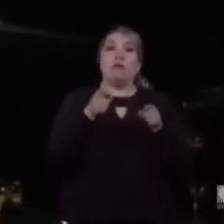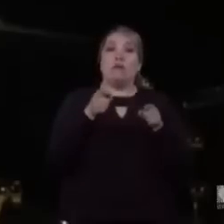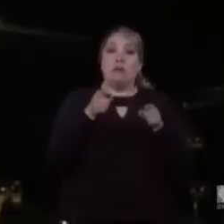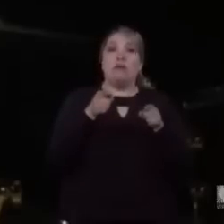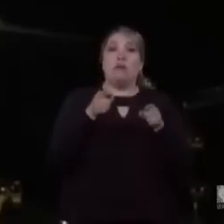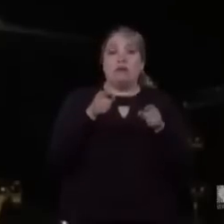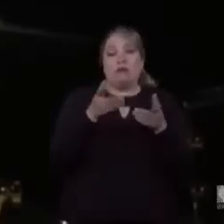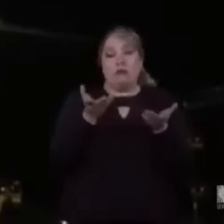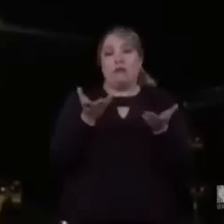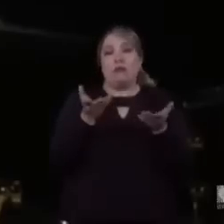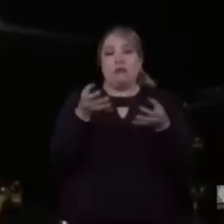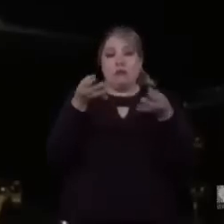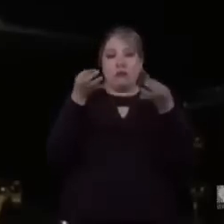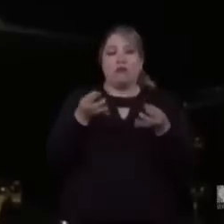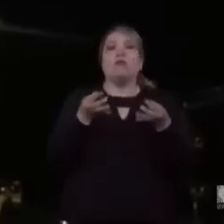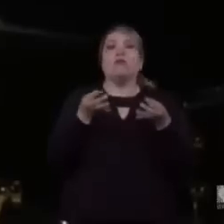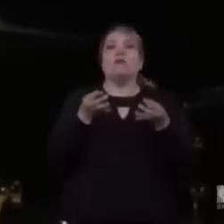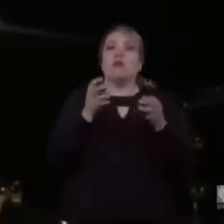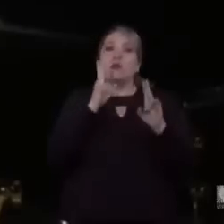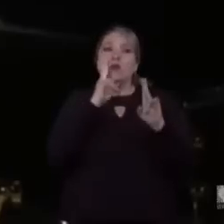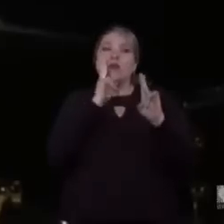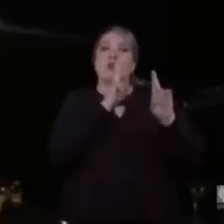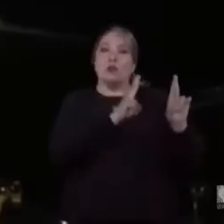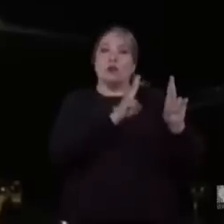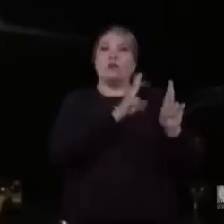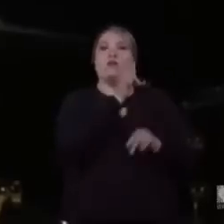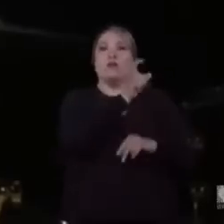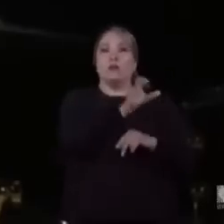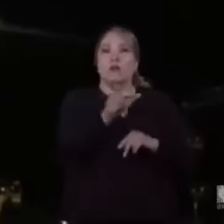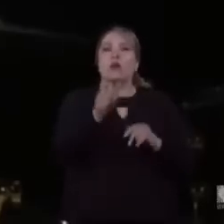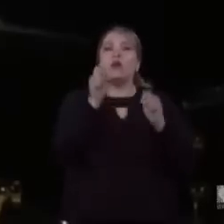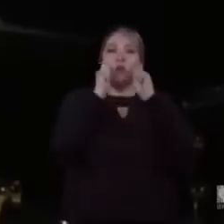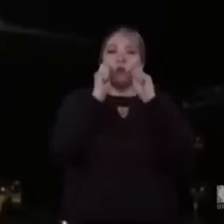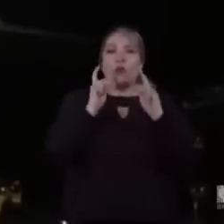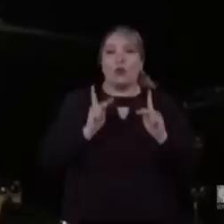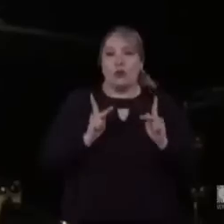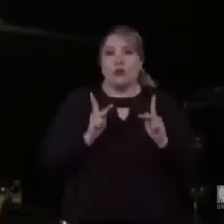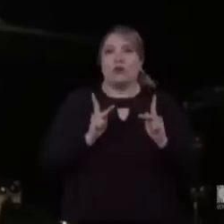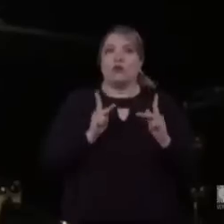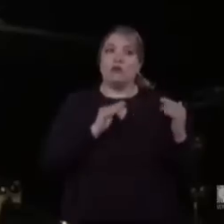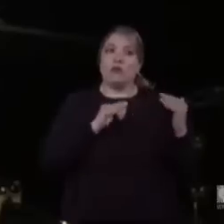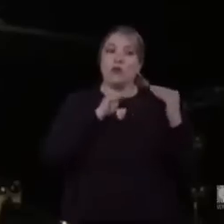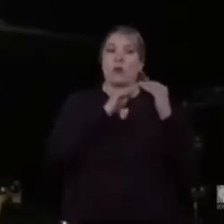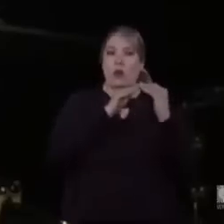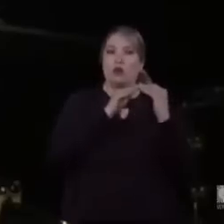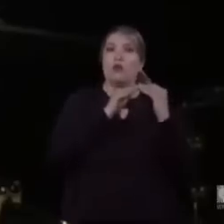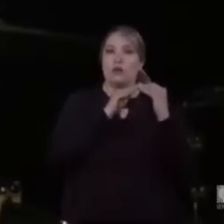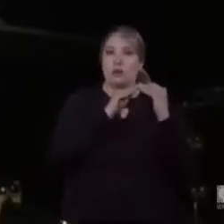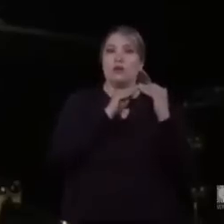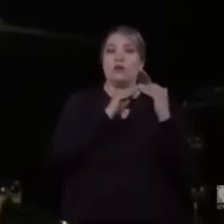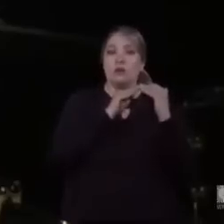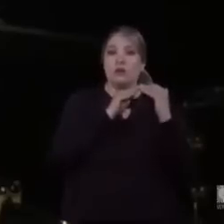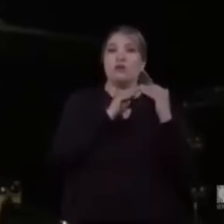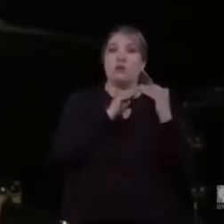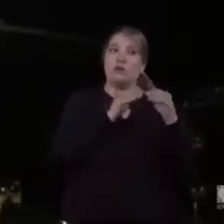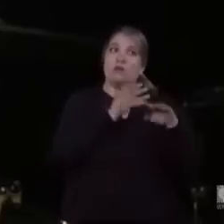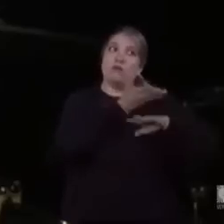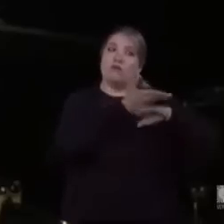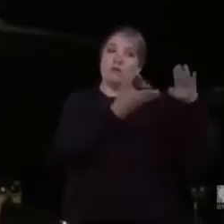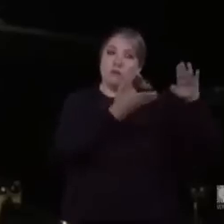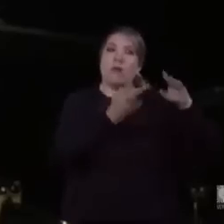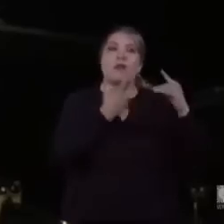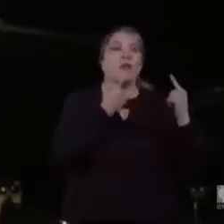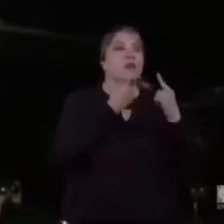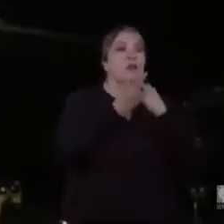la incapacidad de reconocer al otro y a la otra como seres humanos de igual dignidad. Pedimos emprender